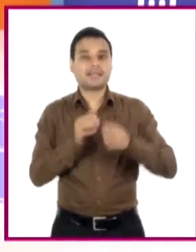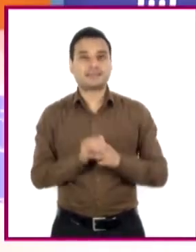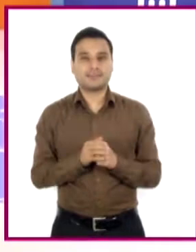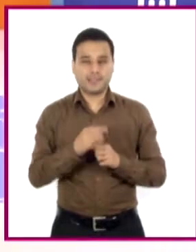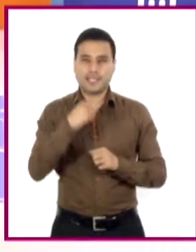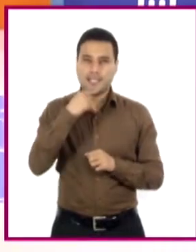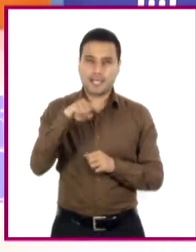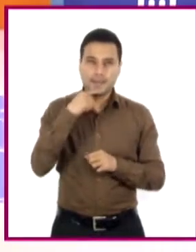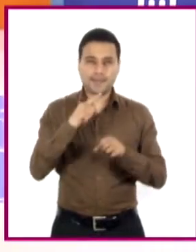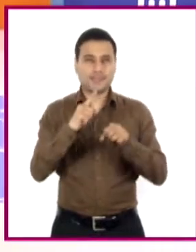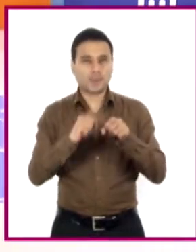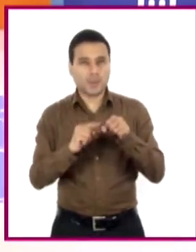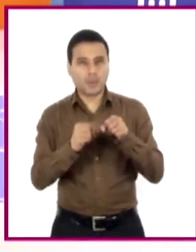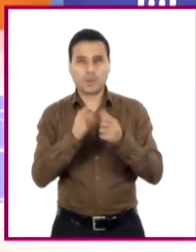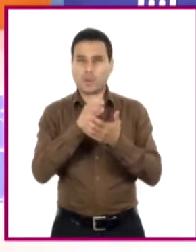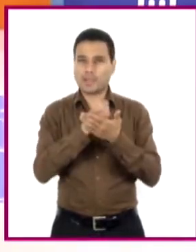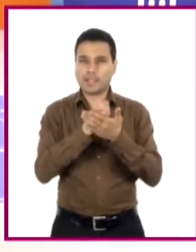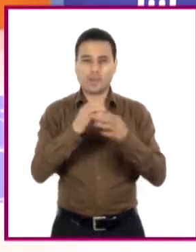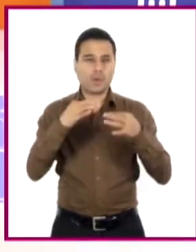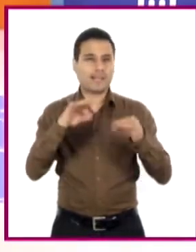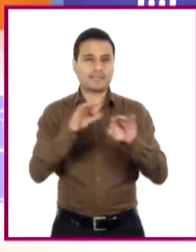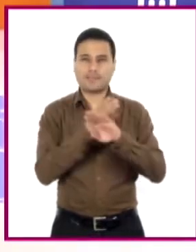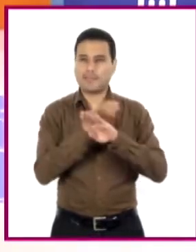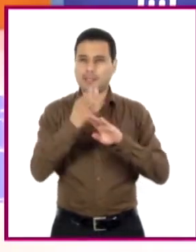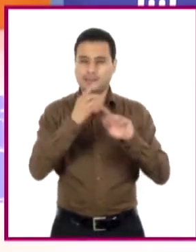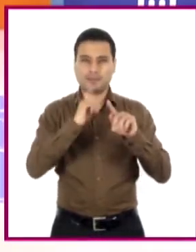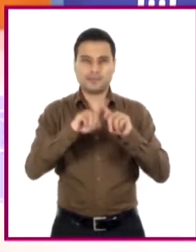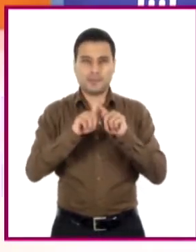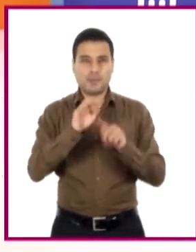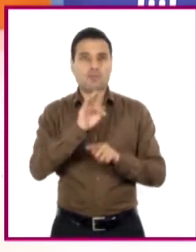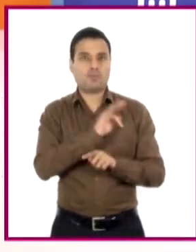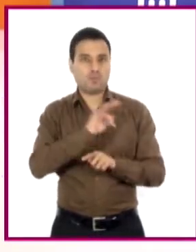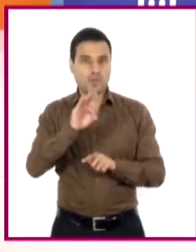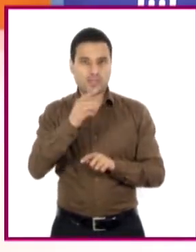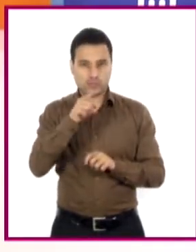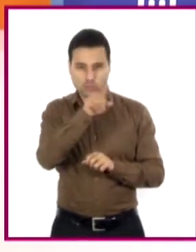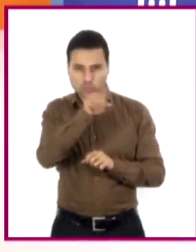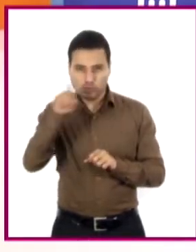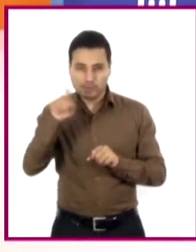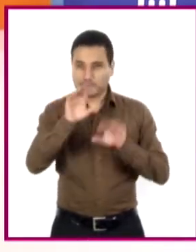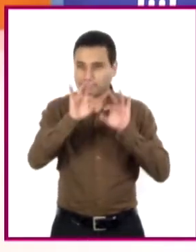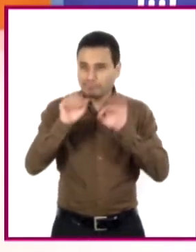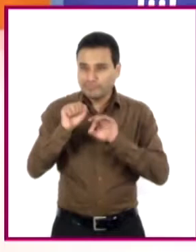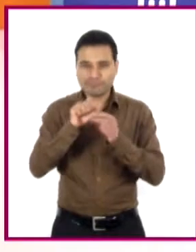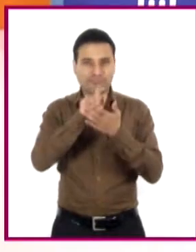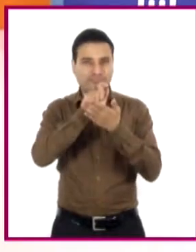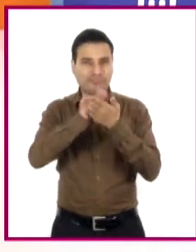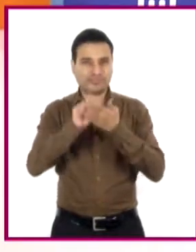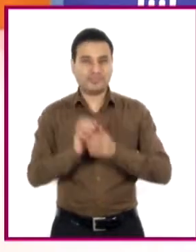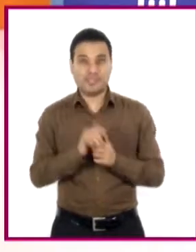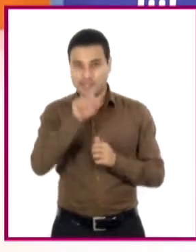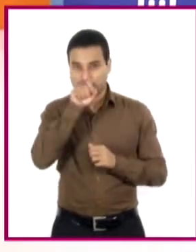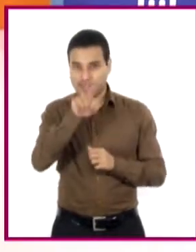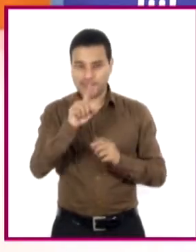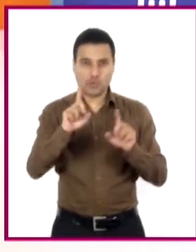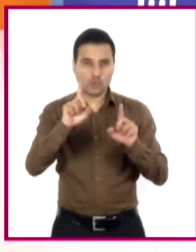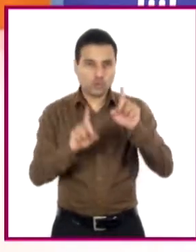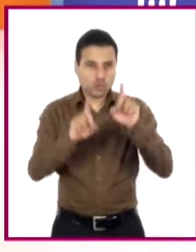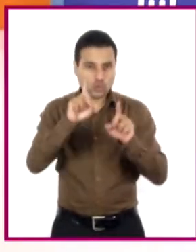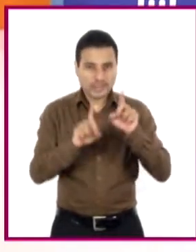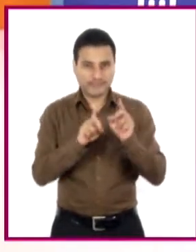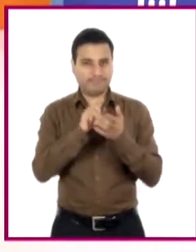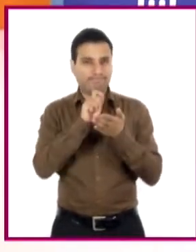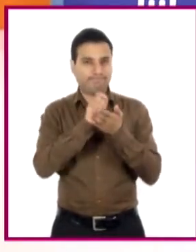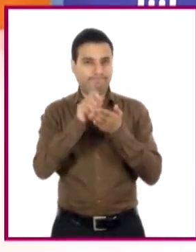lápiz, colores, cuaderno u hojas blancas para que puedan anotar las ideas principales, así como las preguntas que puedan surgir a lo largo de la